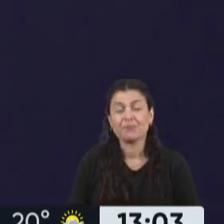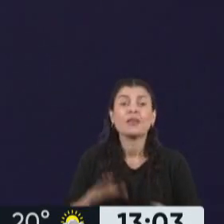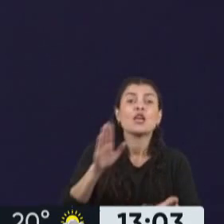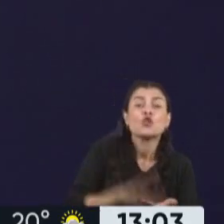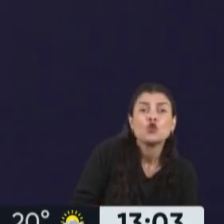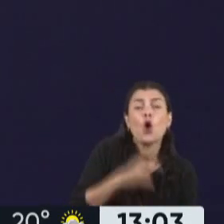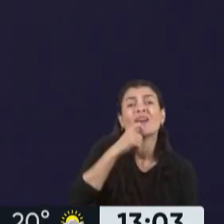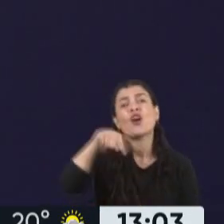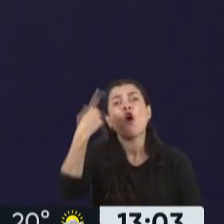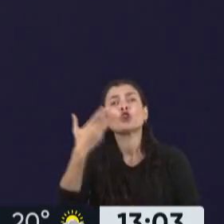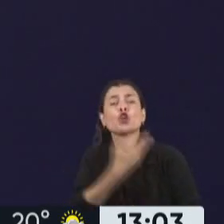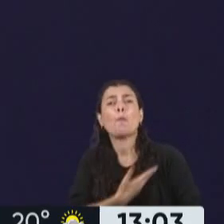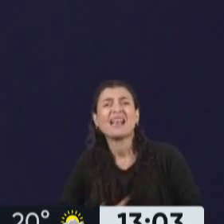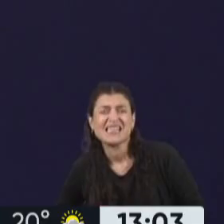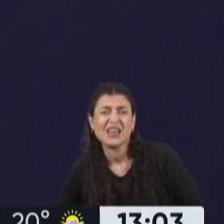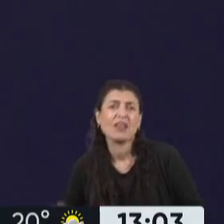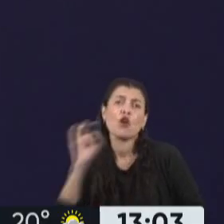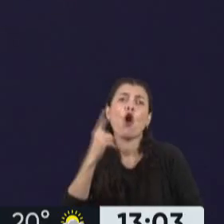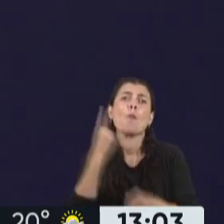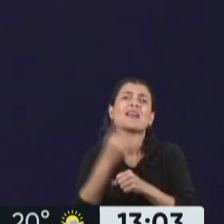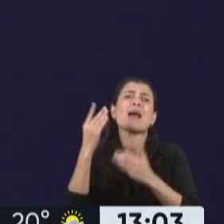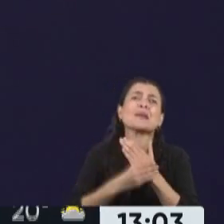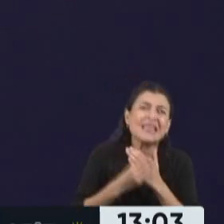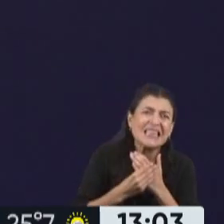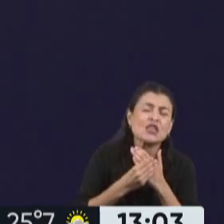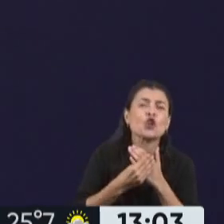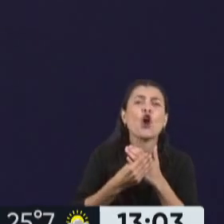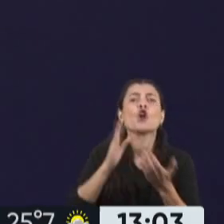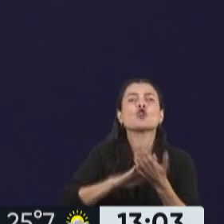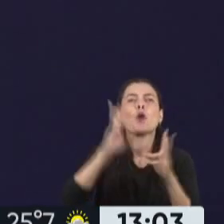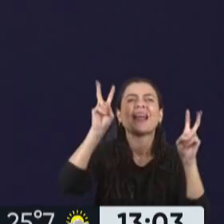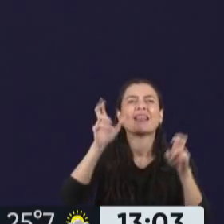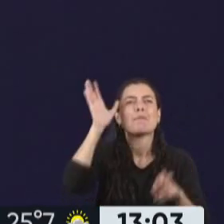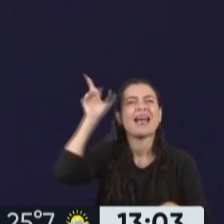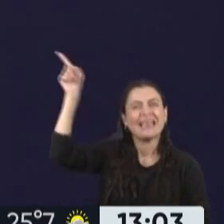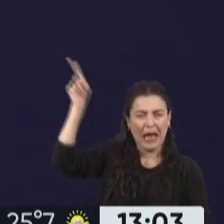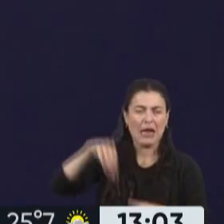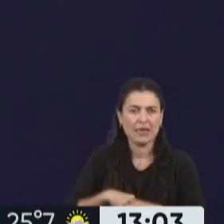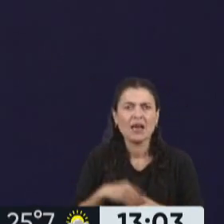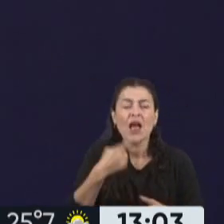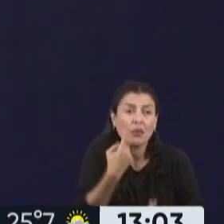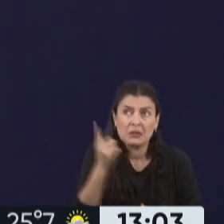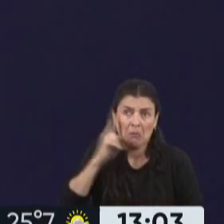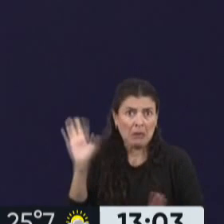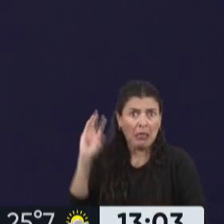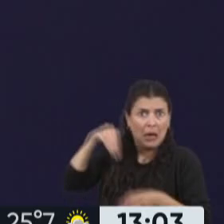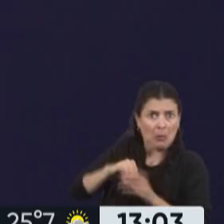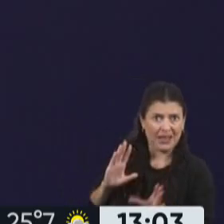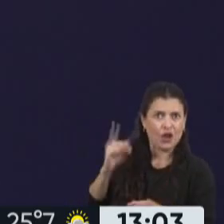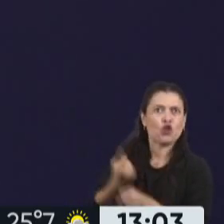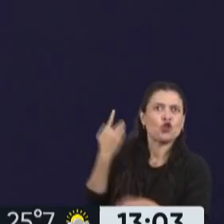toman otros presidentes, otros primeros ministros o gente que pertenece a gobiernos que no son el